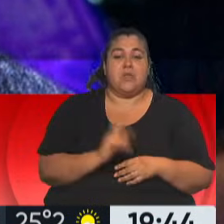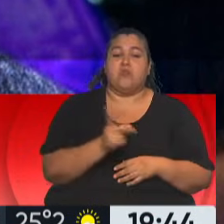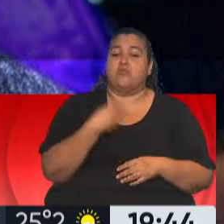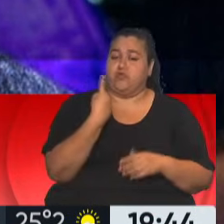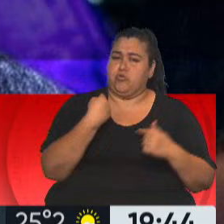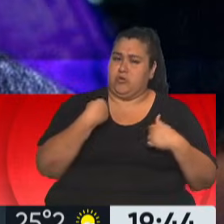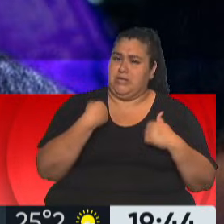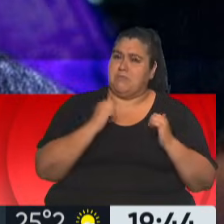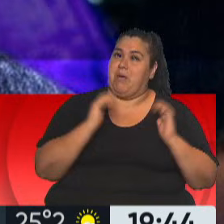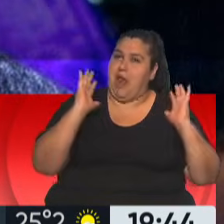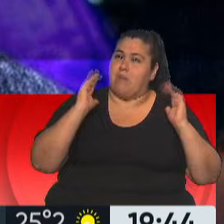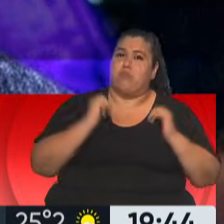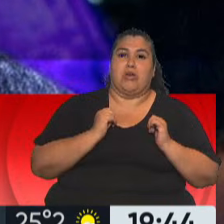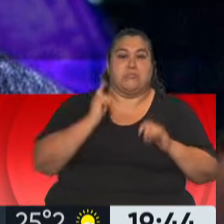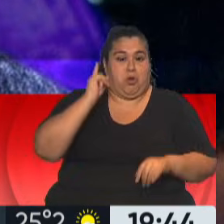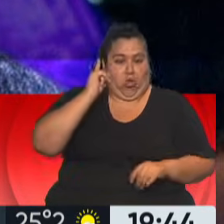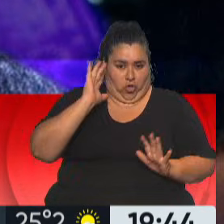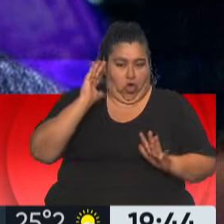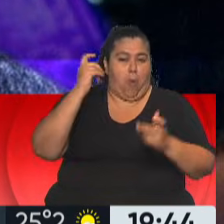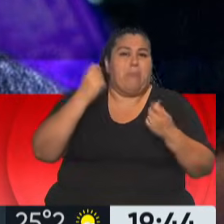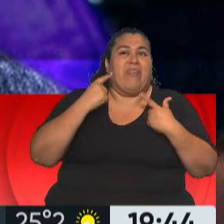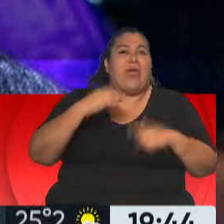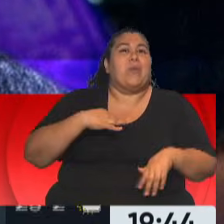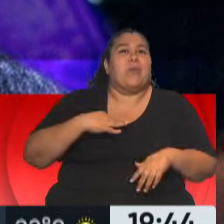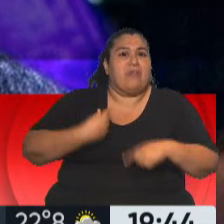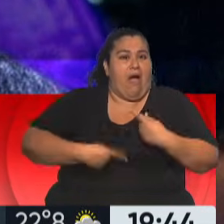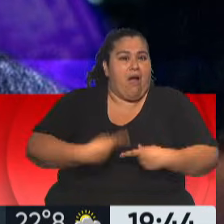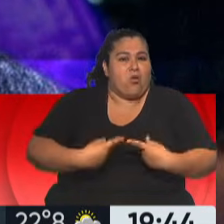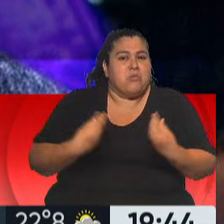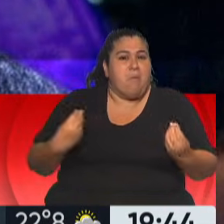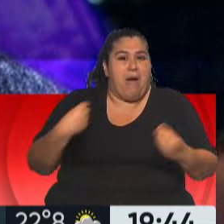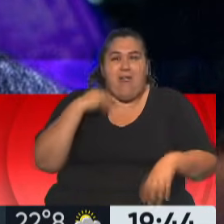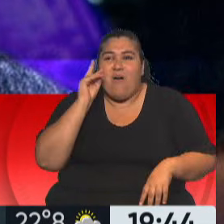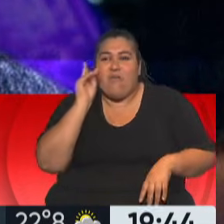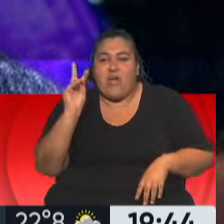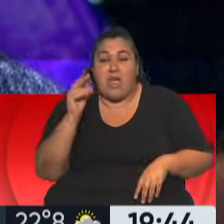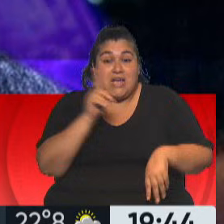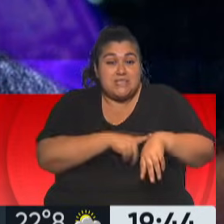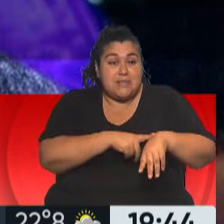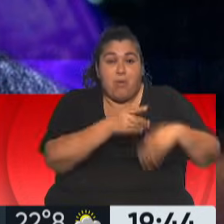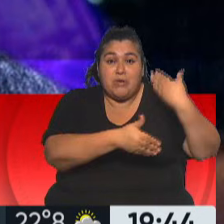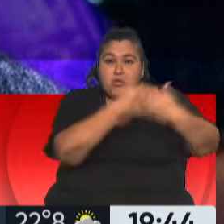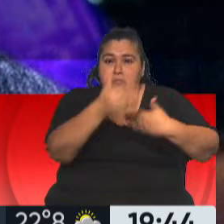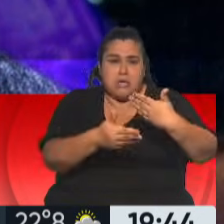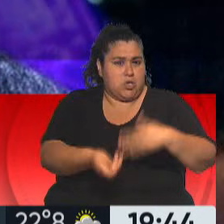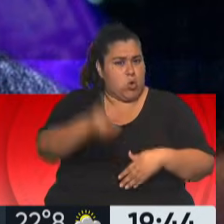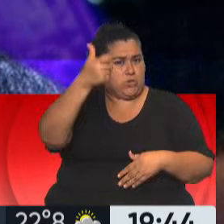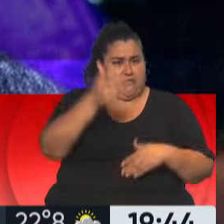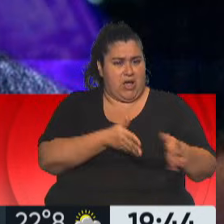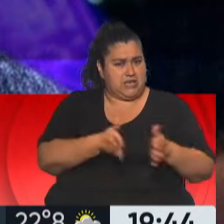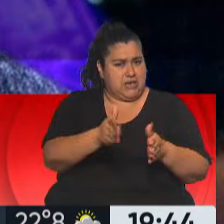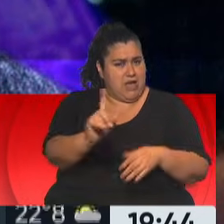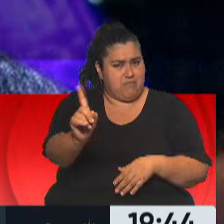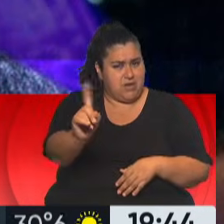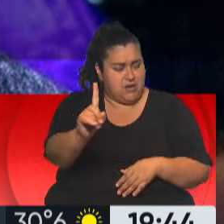Yo espero en Dios y espero que Dios me dé vida para verlo. Esta transición que no va a ser fácil, pero que